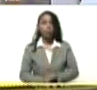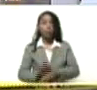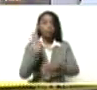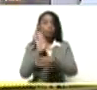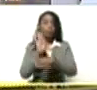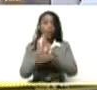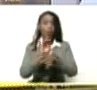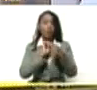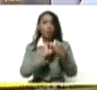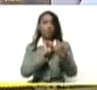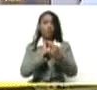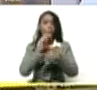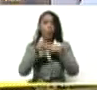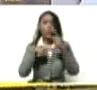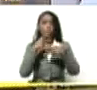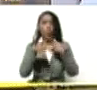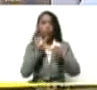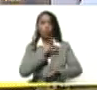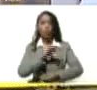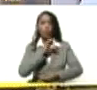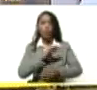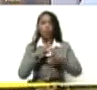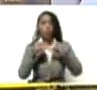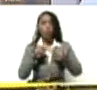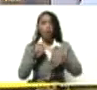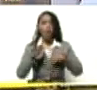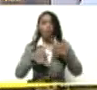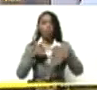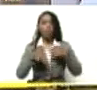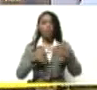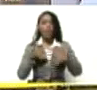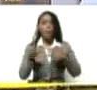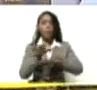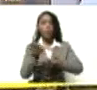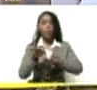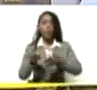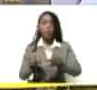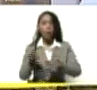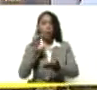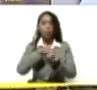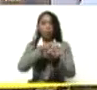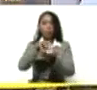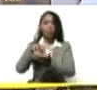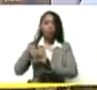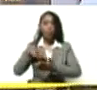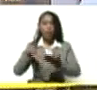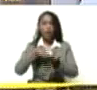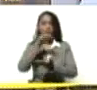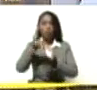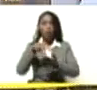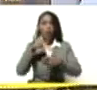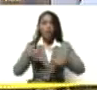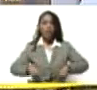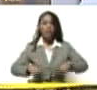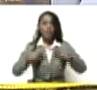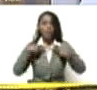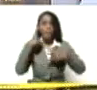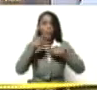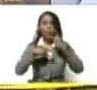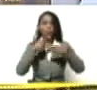el diálogo político y social con todos los actores municipales, regionales y nacionales de la vida política del